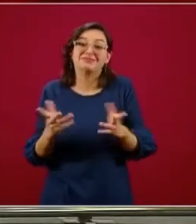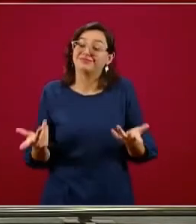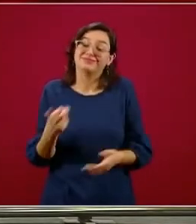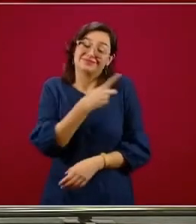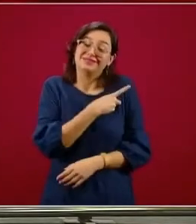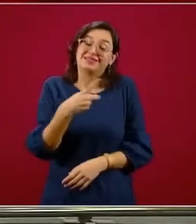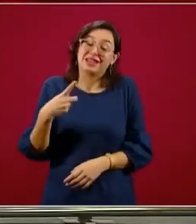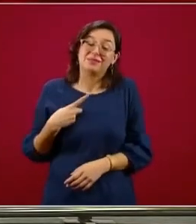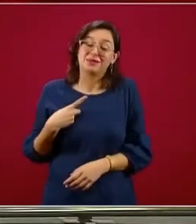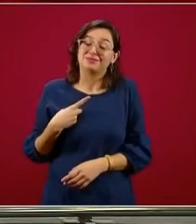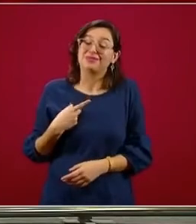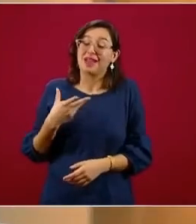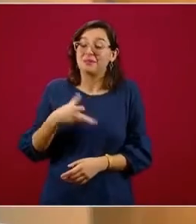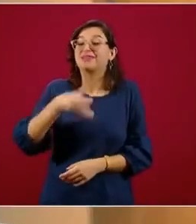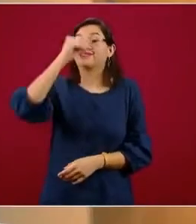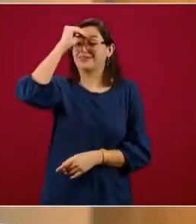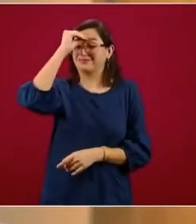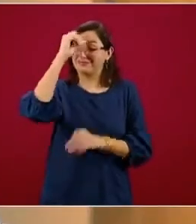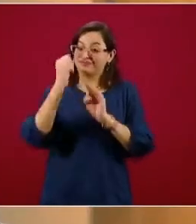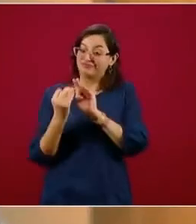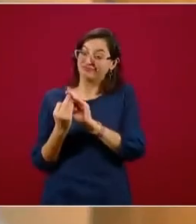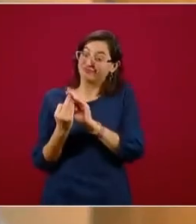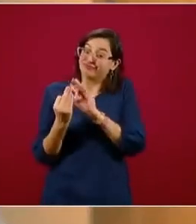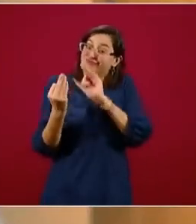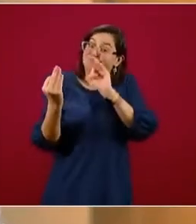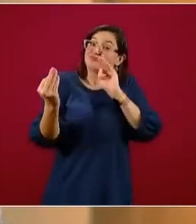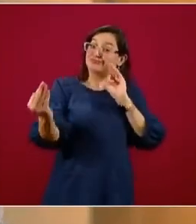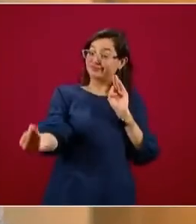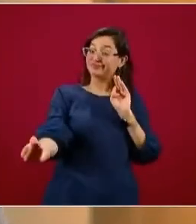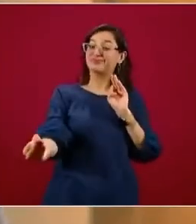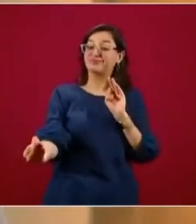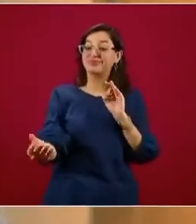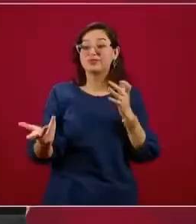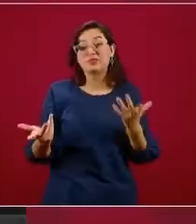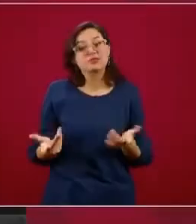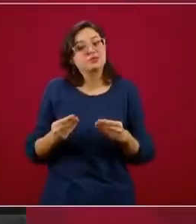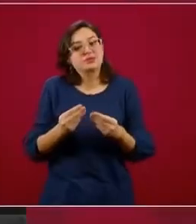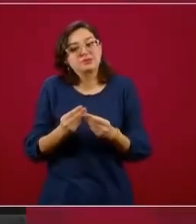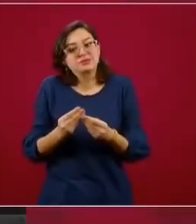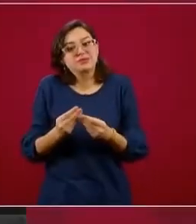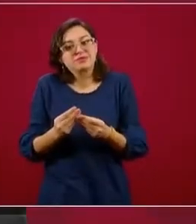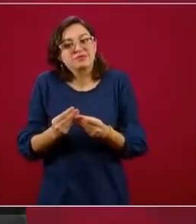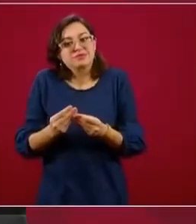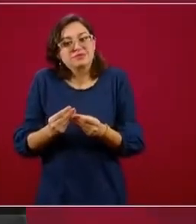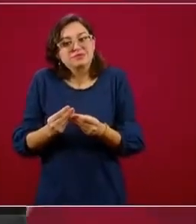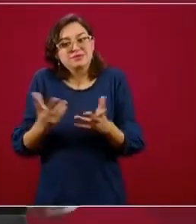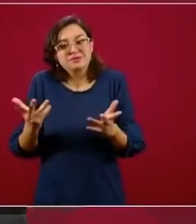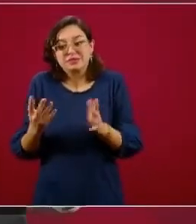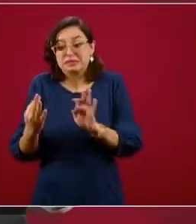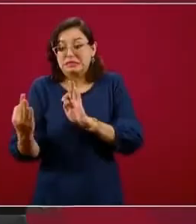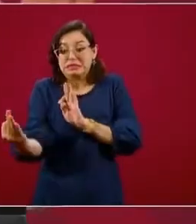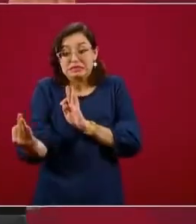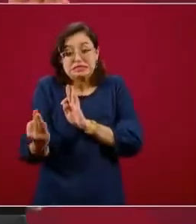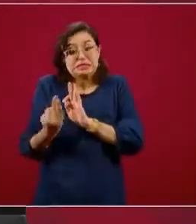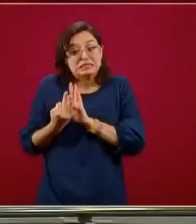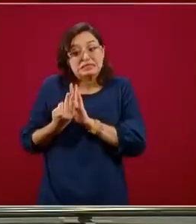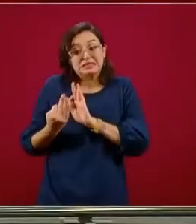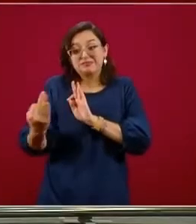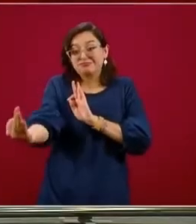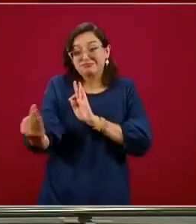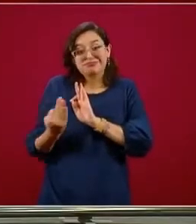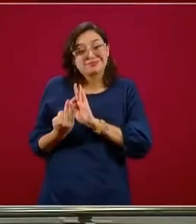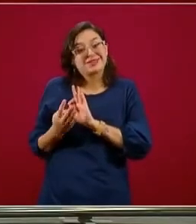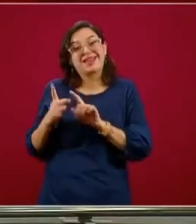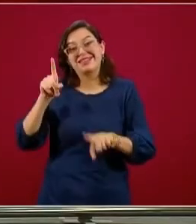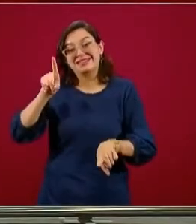reconocido como aceptable en la vida cotidiana para distintos propósitos. Obviamente la cercanía mayor o menor pues